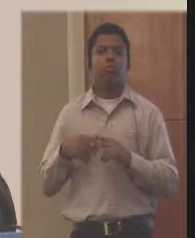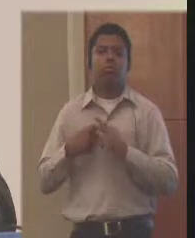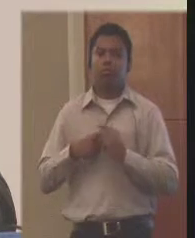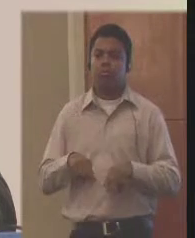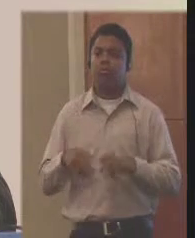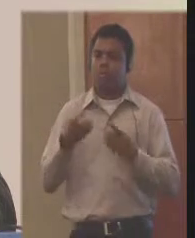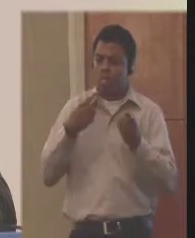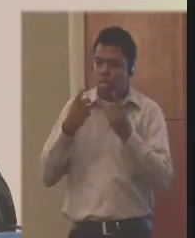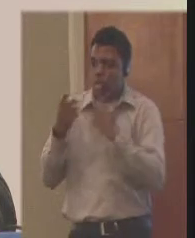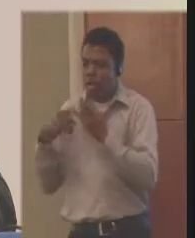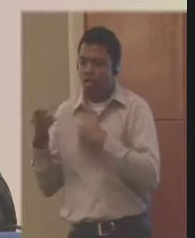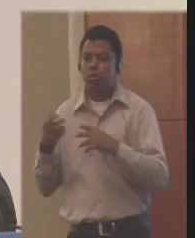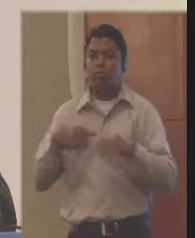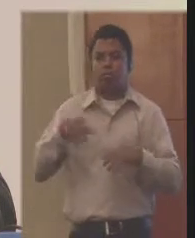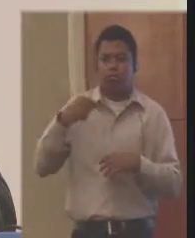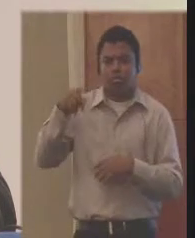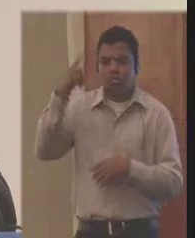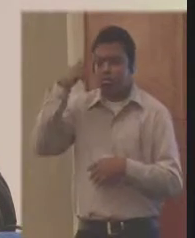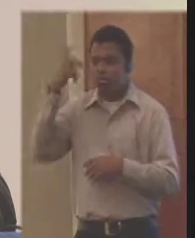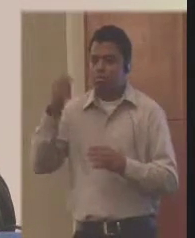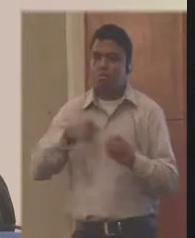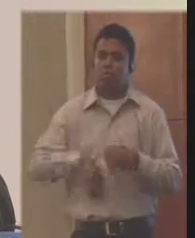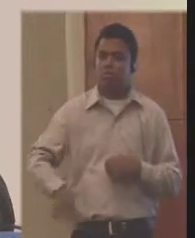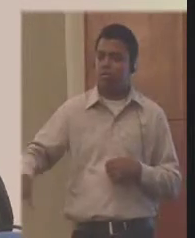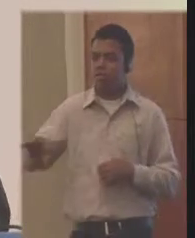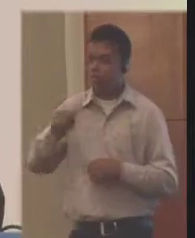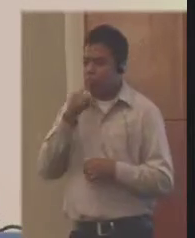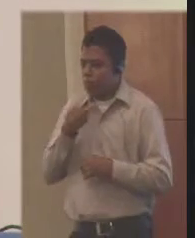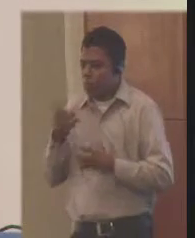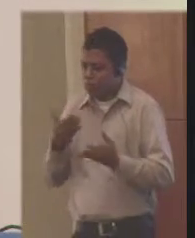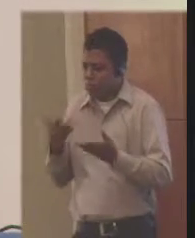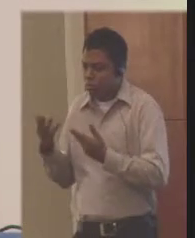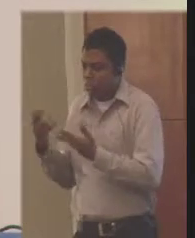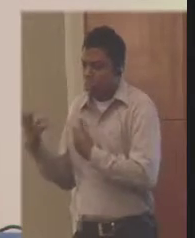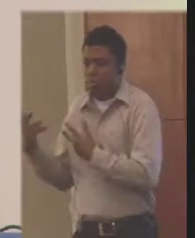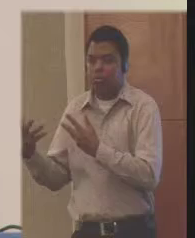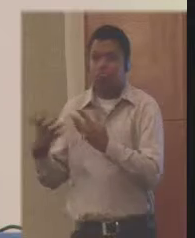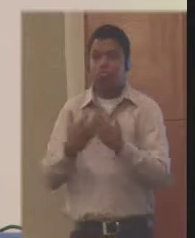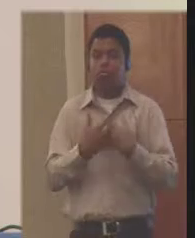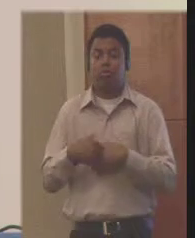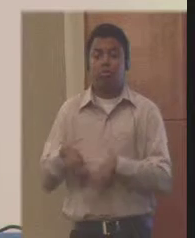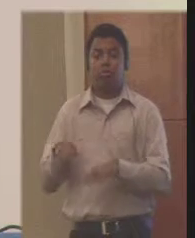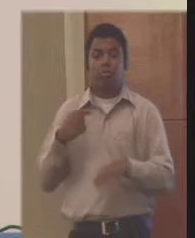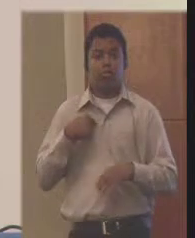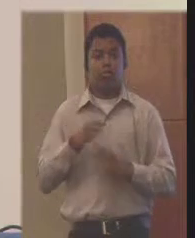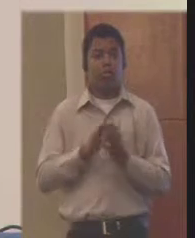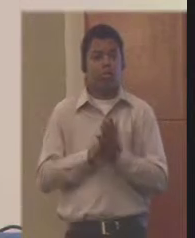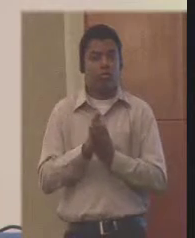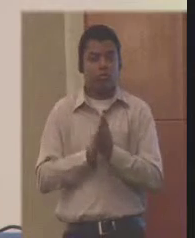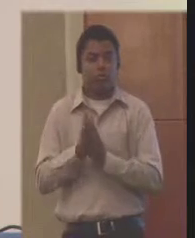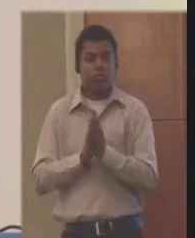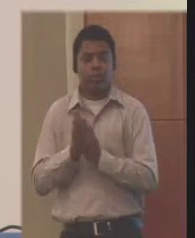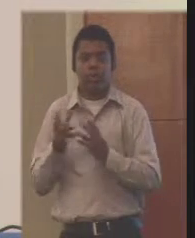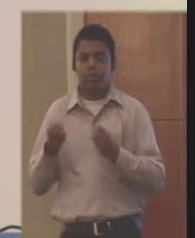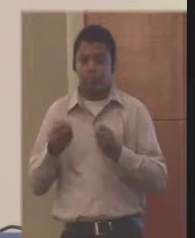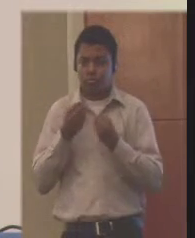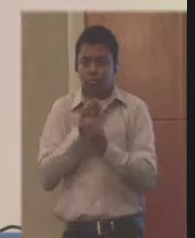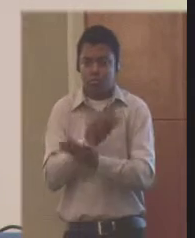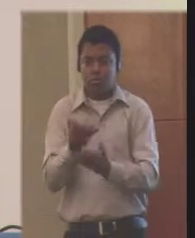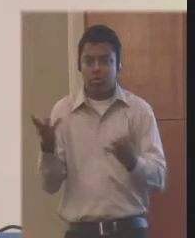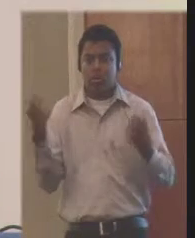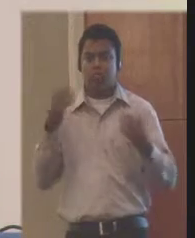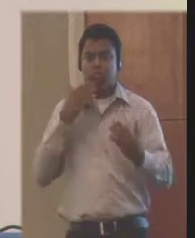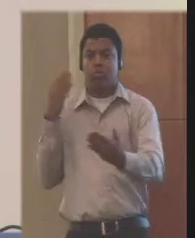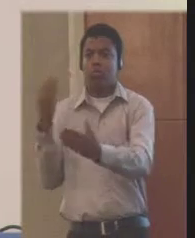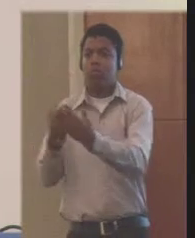el sector privado. Quiero aprovechar la posibilidad de decir gracias a todos los moderadores